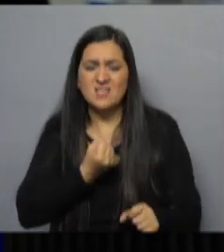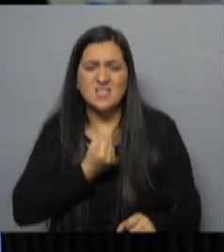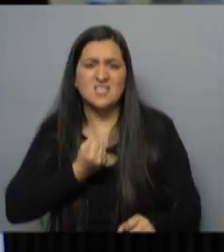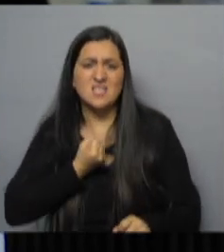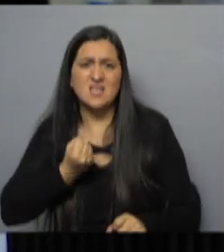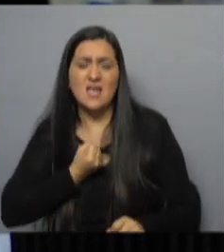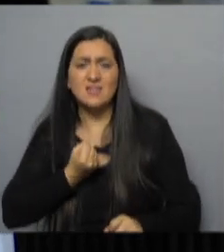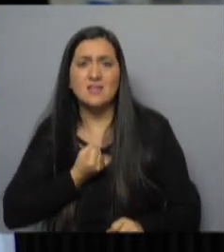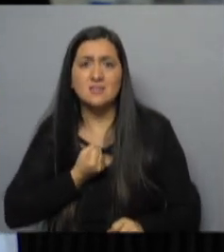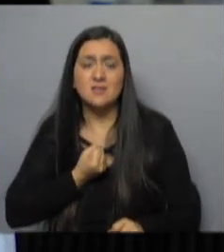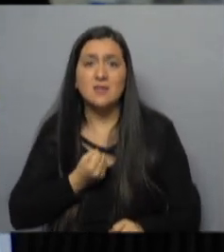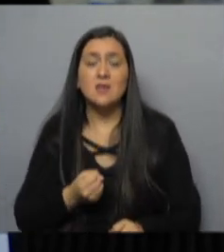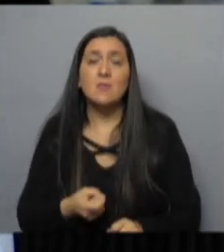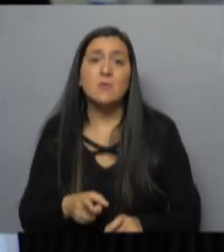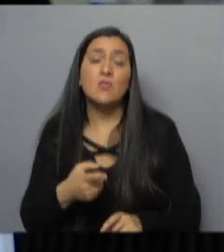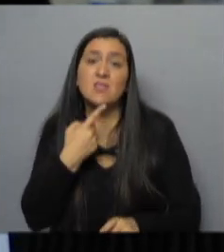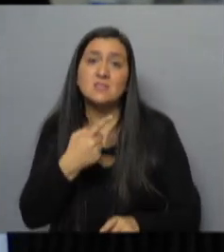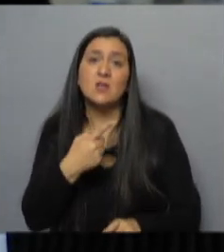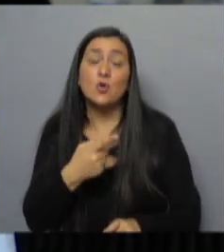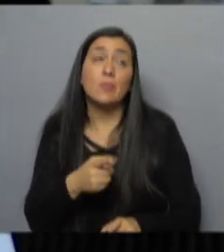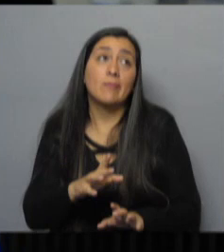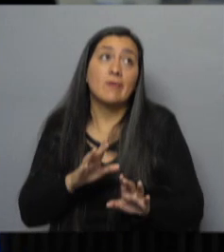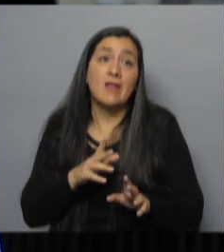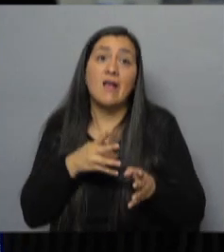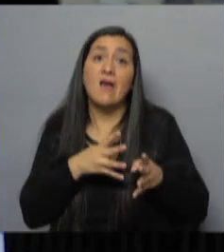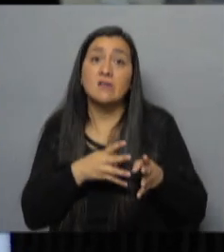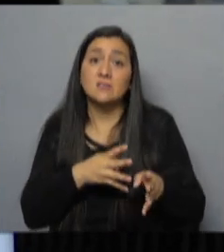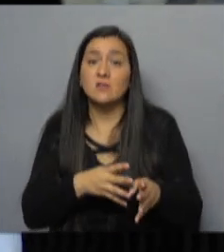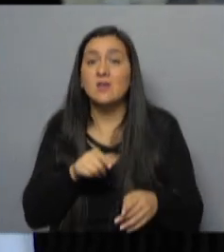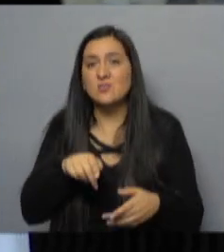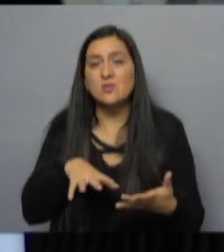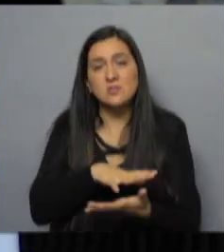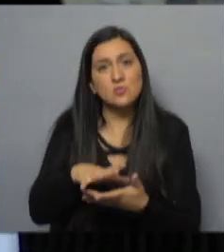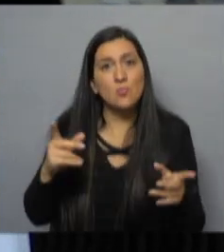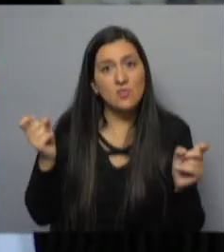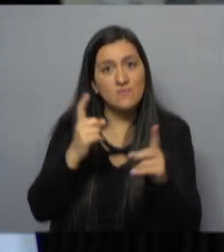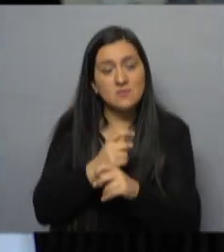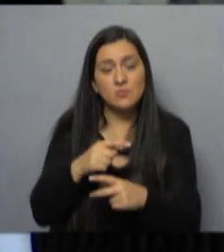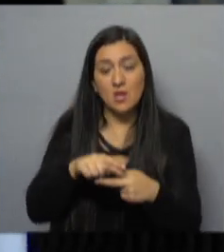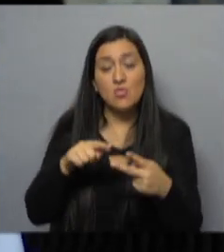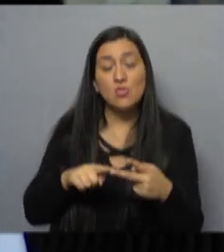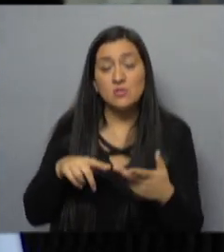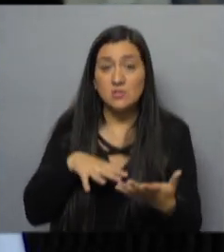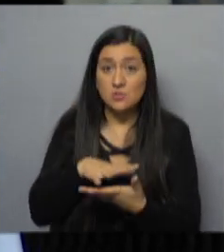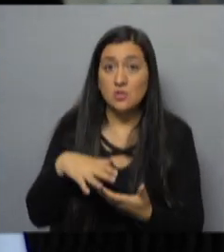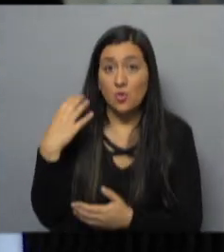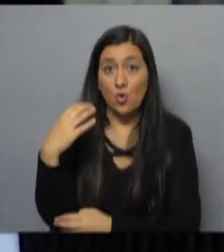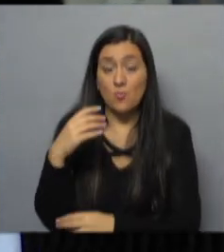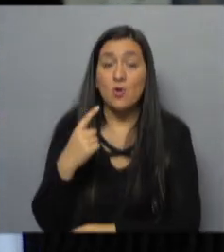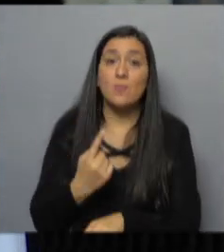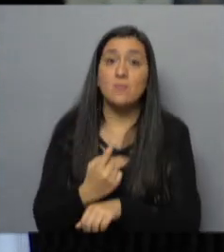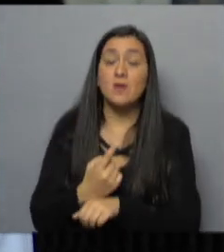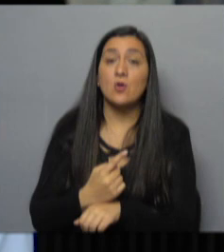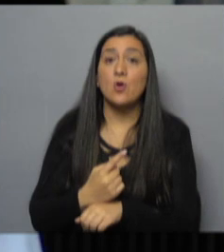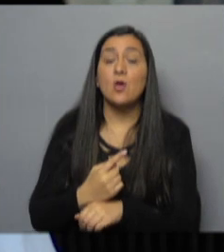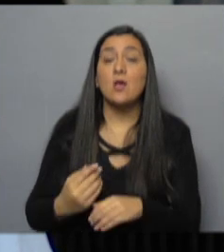ejército, las fuerzas paramilitares, como supuestos guerrilleros. Bueno, esto es una situación también muy dura porque dos hechos se presentaron en Colombia. Lo primero fue que la Corte